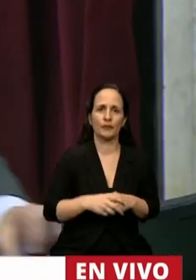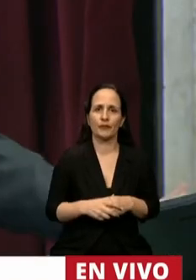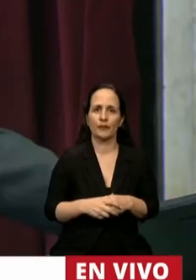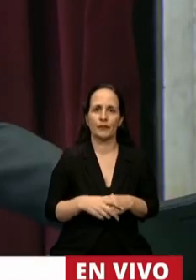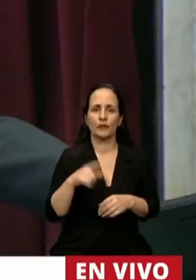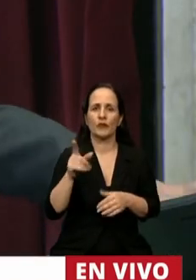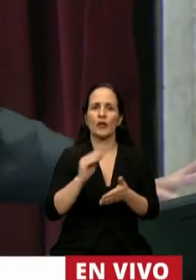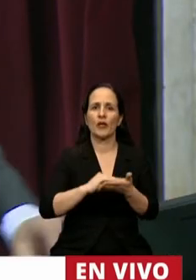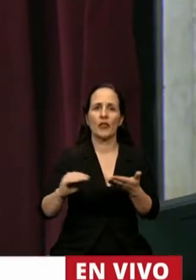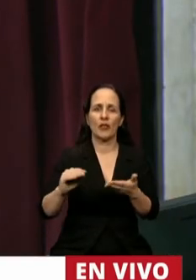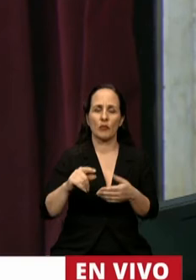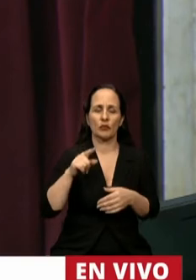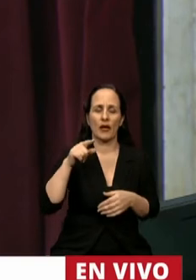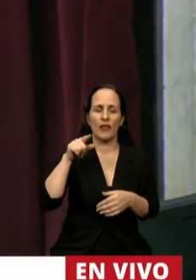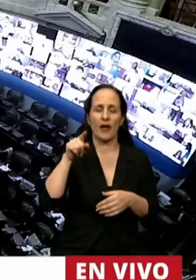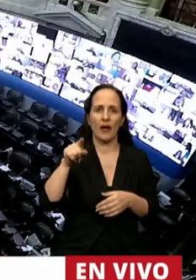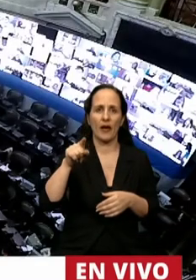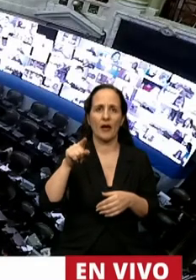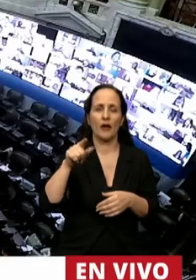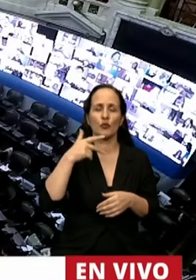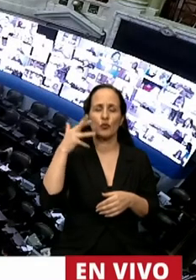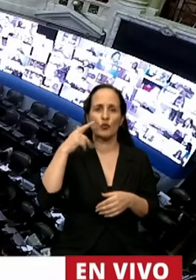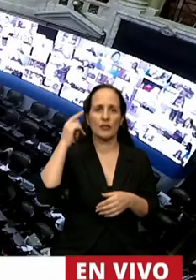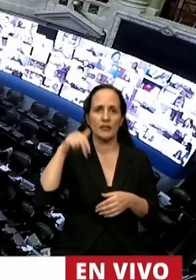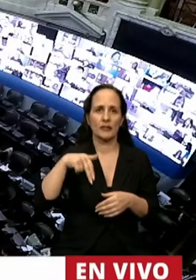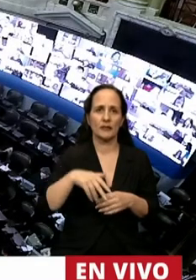Diputada María Liliana Schwinn.